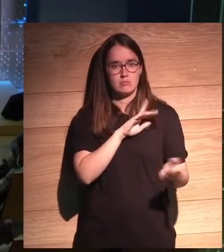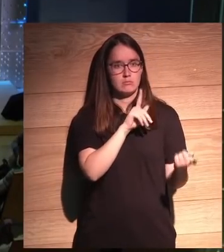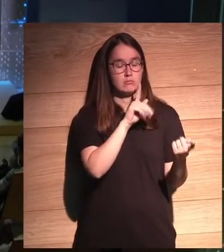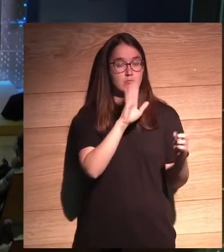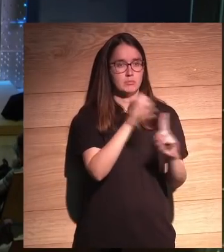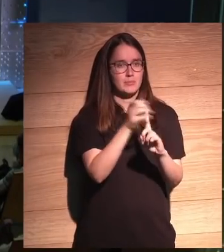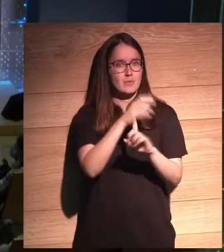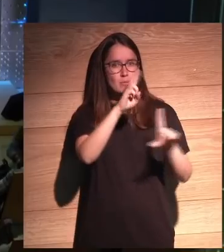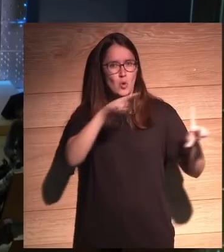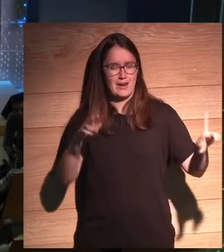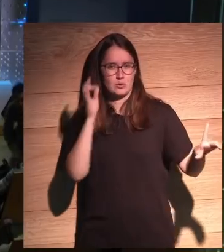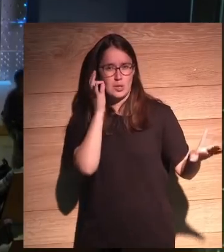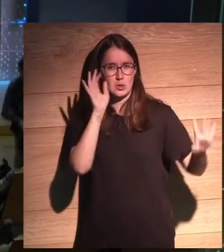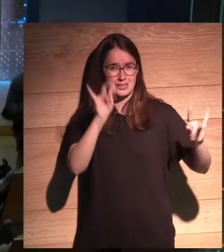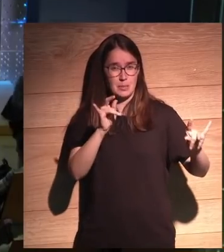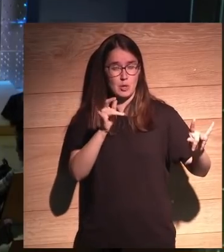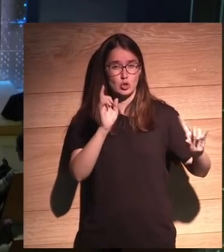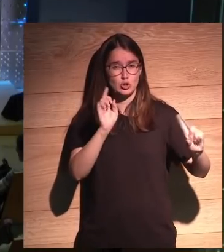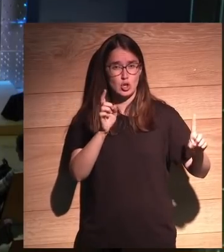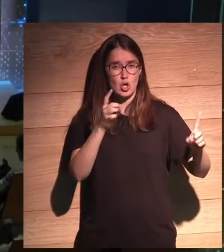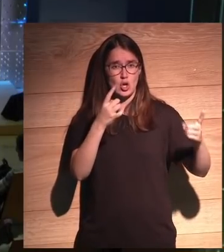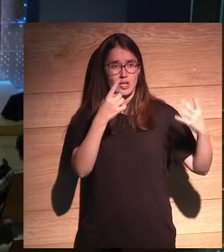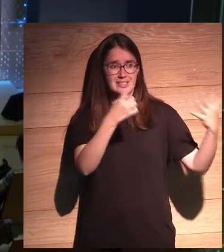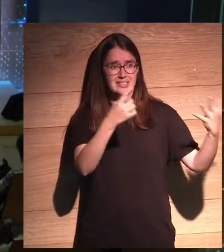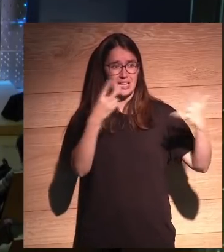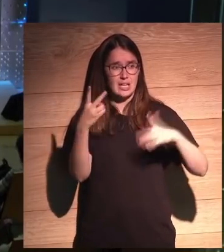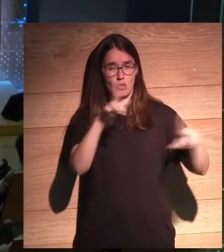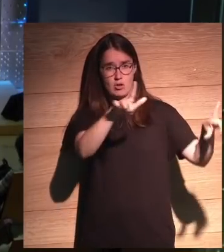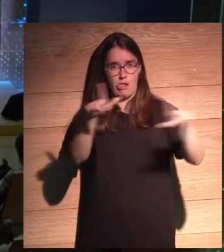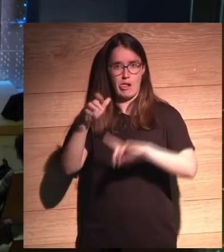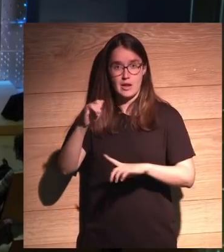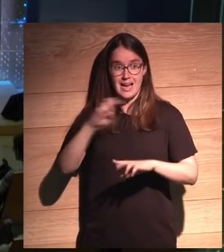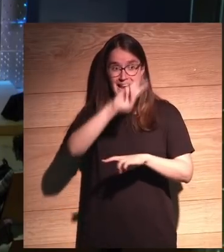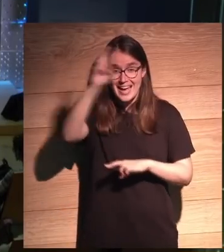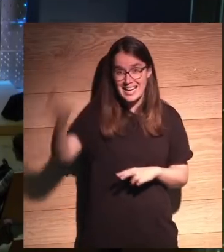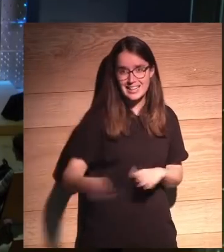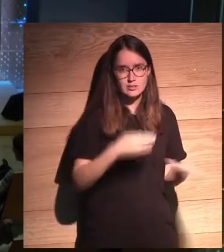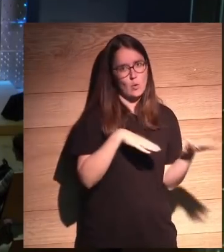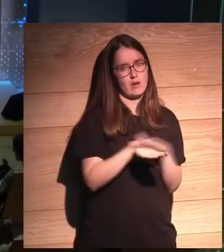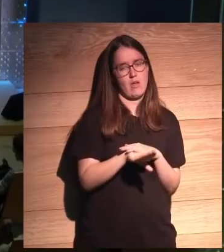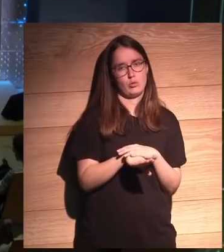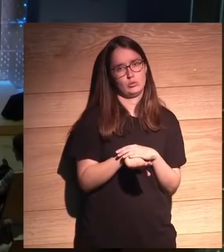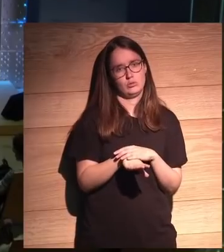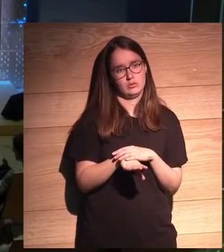cuadros de mujeres, pero solamente estaban expuestos unos 62. Todos los demás estaban guardados.